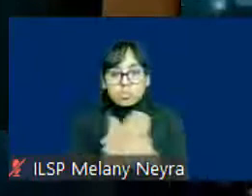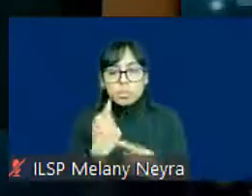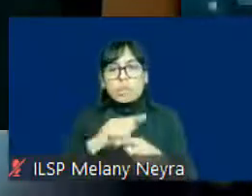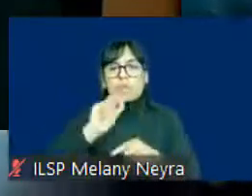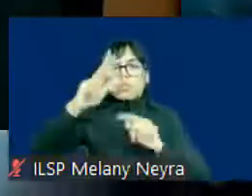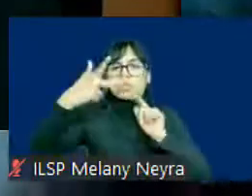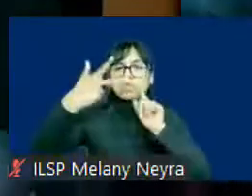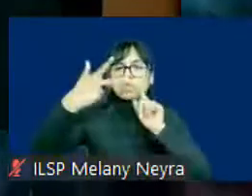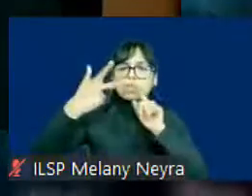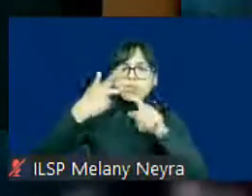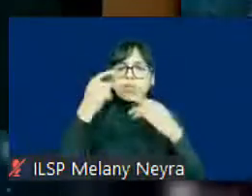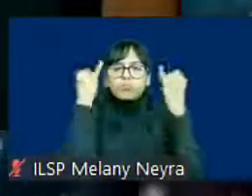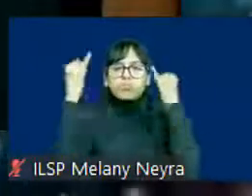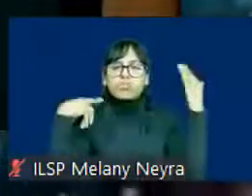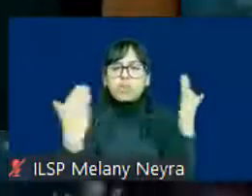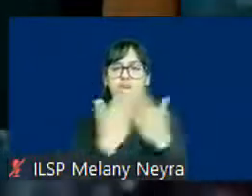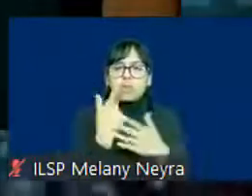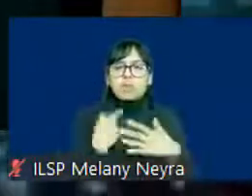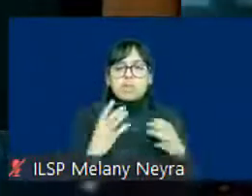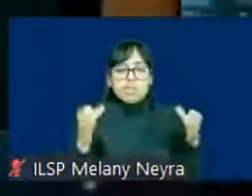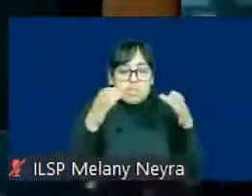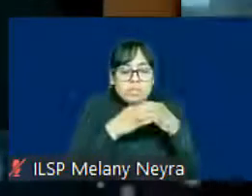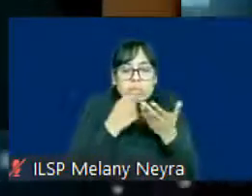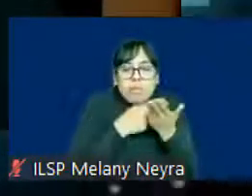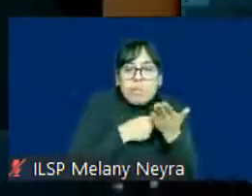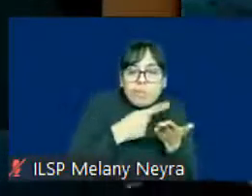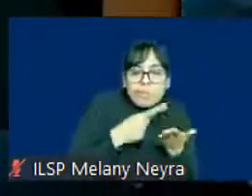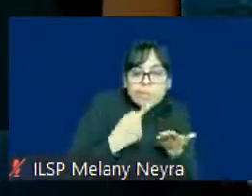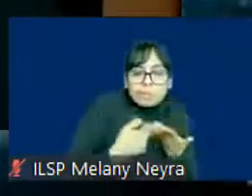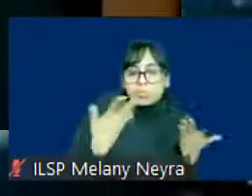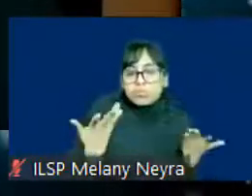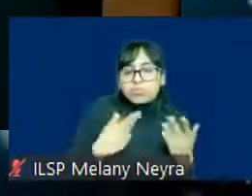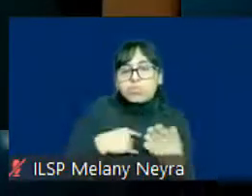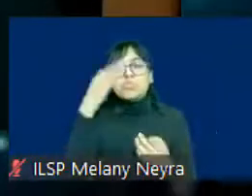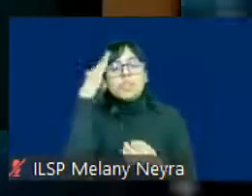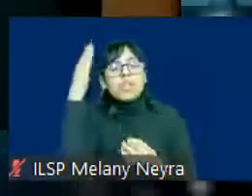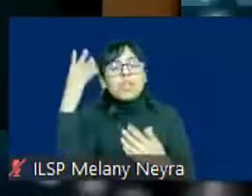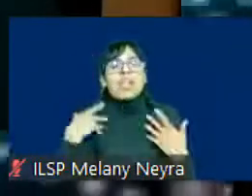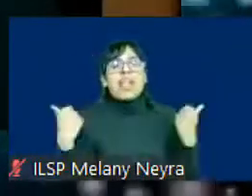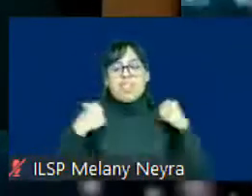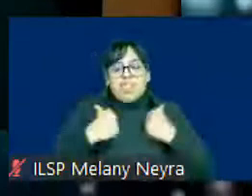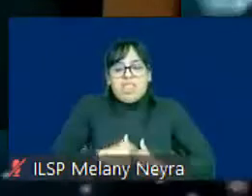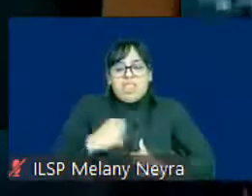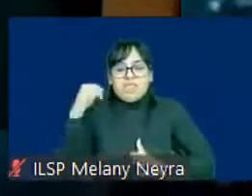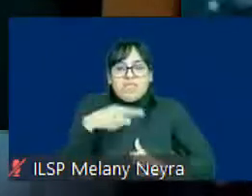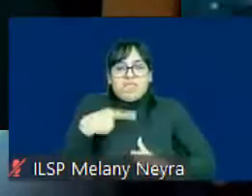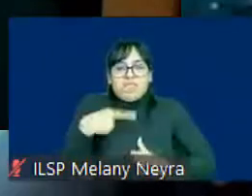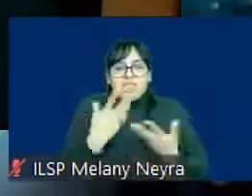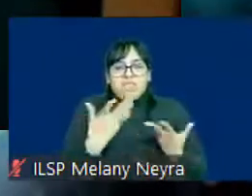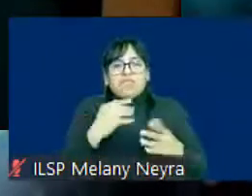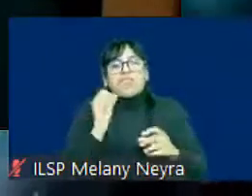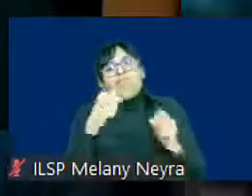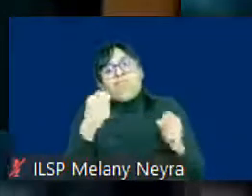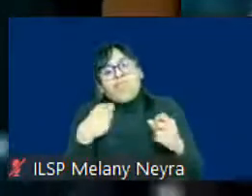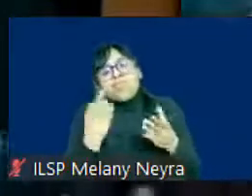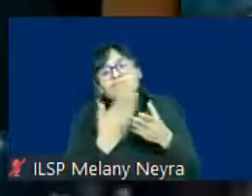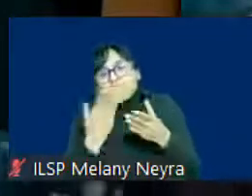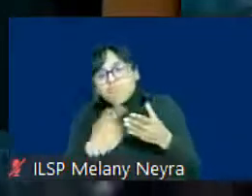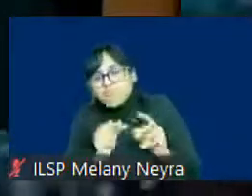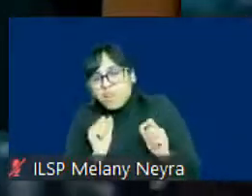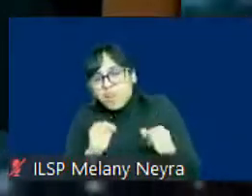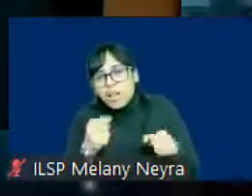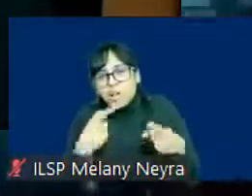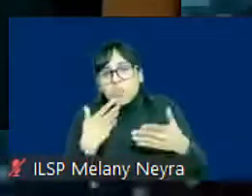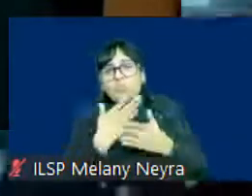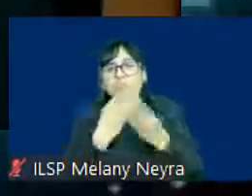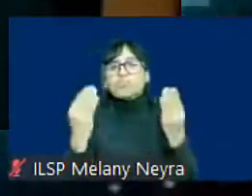interno. Como bien saben, el mundo del derecho es un tanto acartonado y muchas veces las